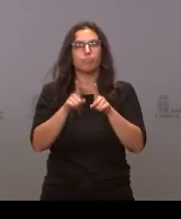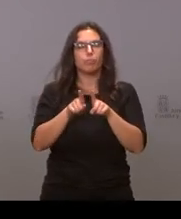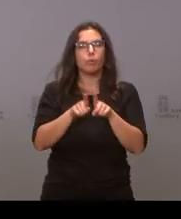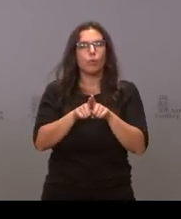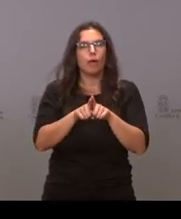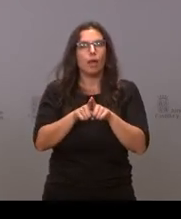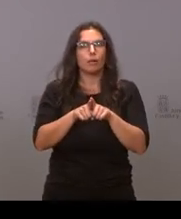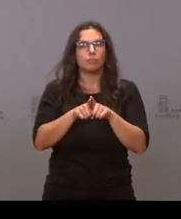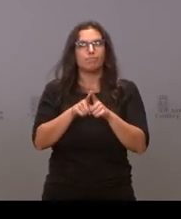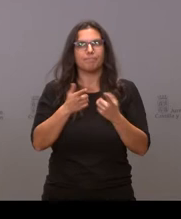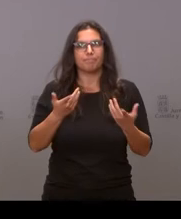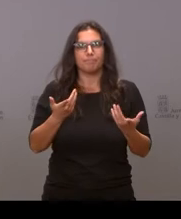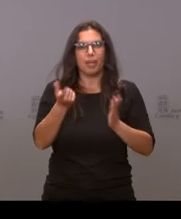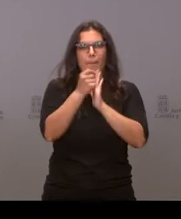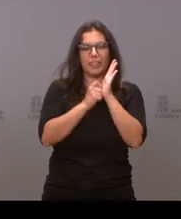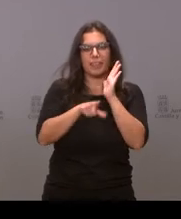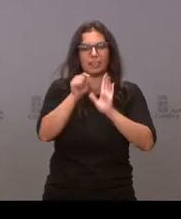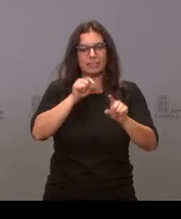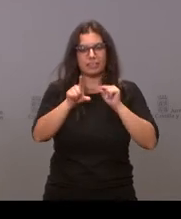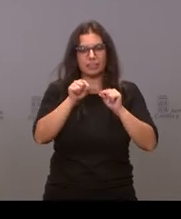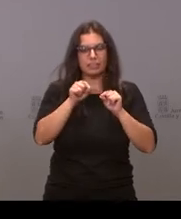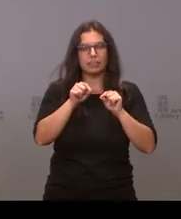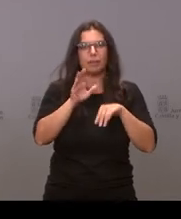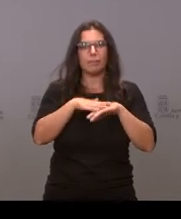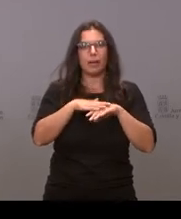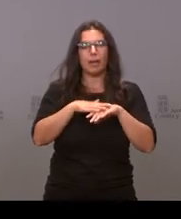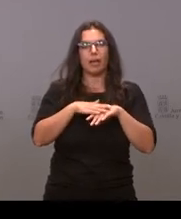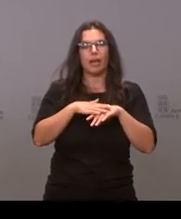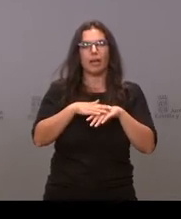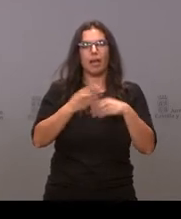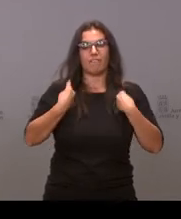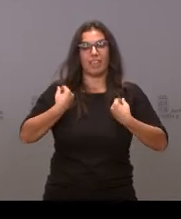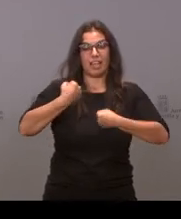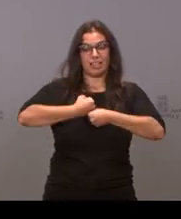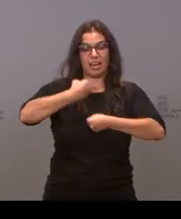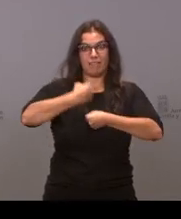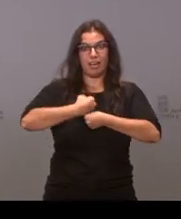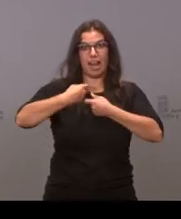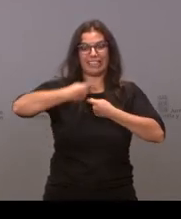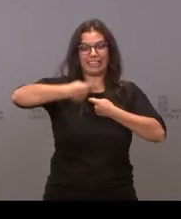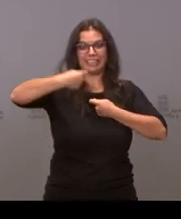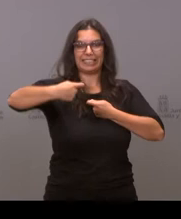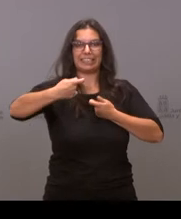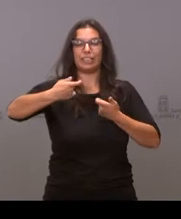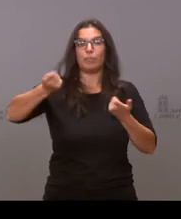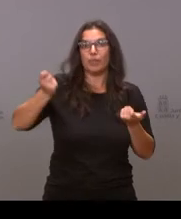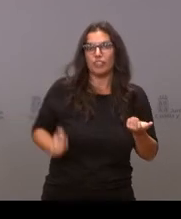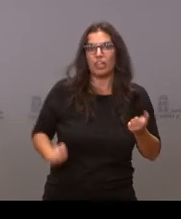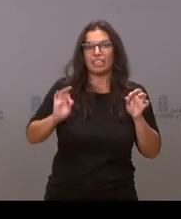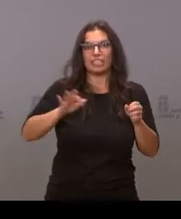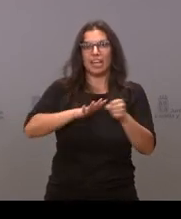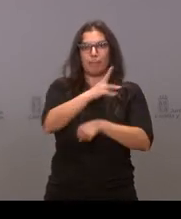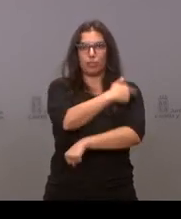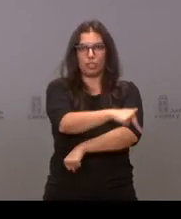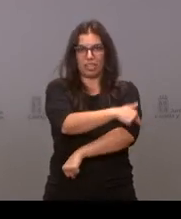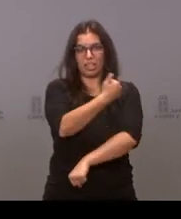en fin adoptar medidas para prolongar la vida activa la vida útil de los profesionales de la sanidad en su